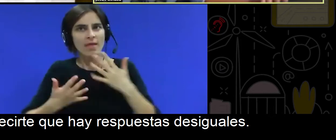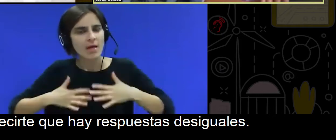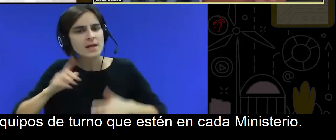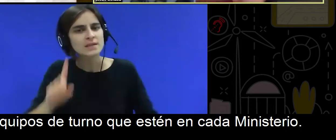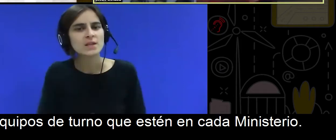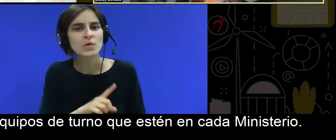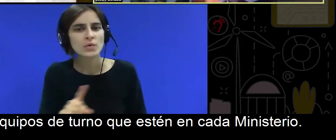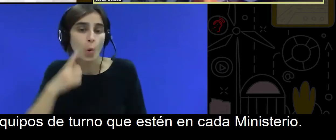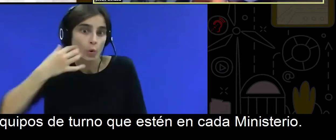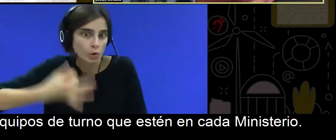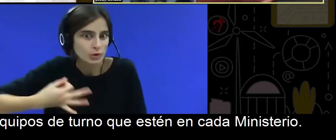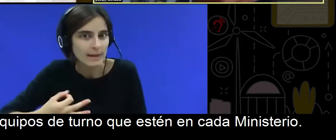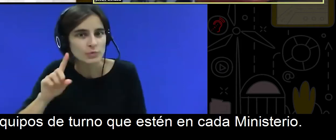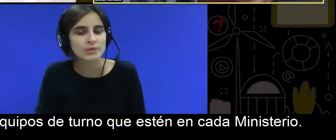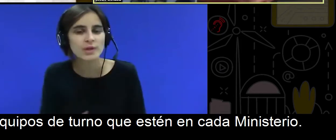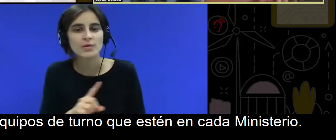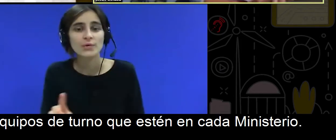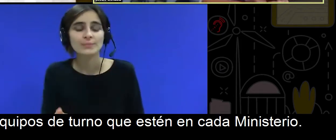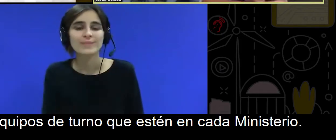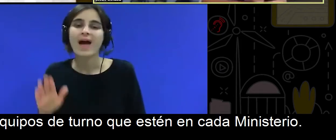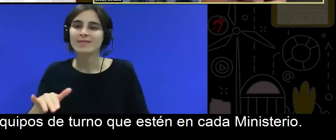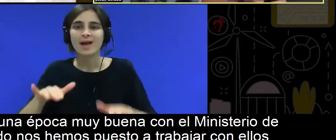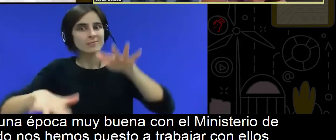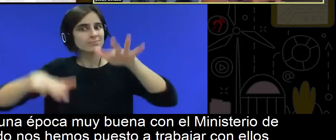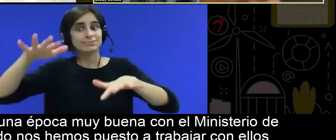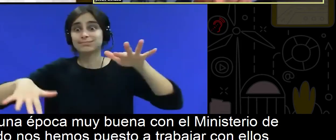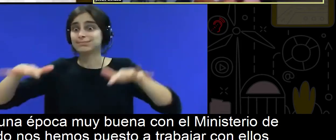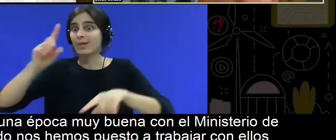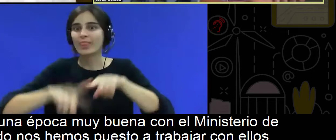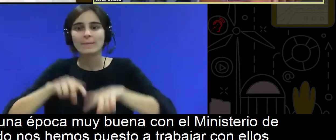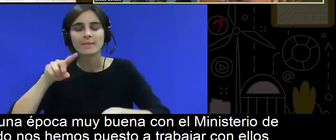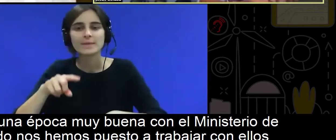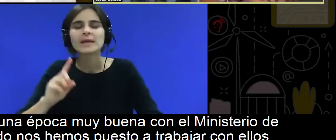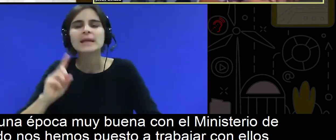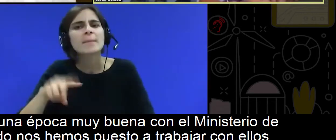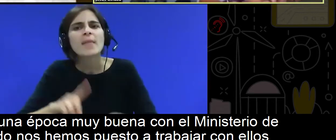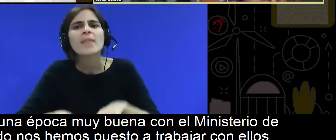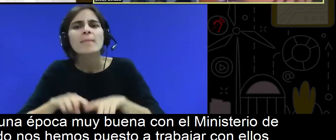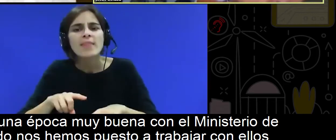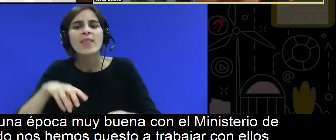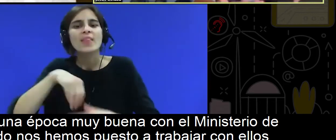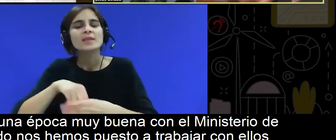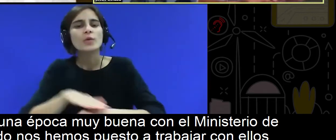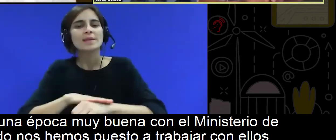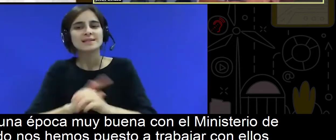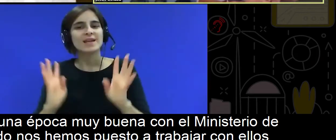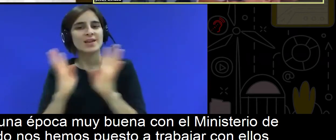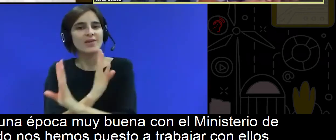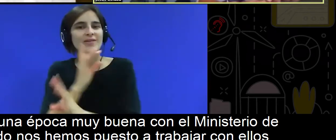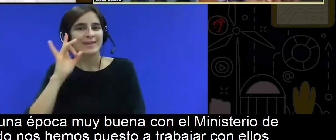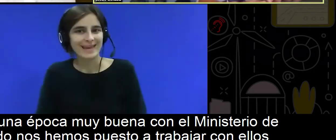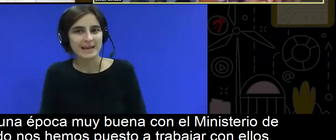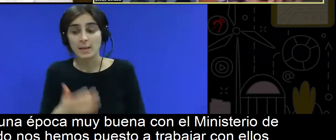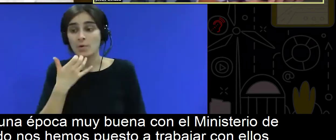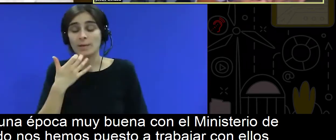¿no? También depende de los equipos de turno que estén en cada ministerio. Hemos tenido una época muy buena con el Ministerio de Cultura, por ejemplo,